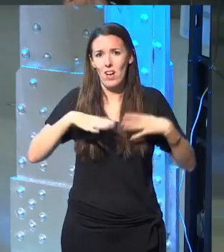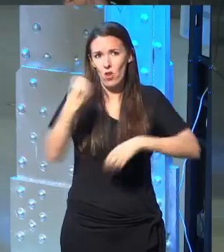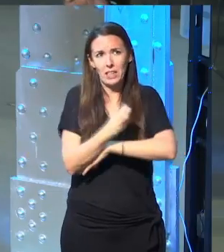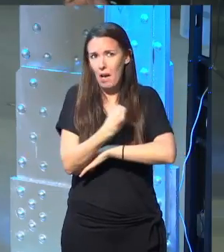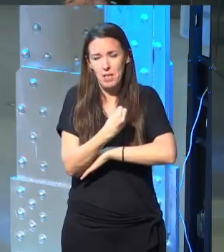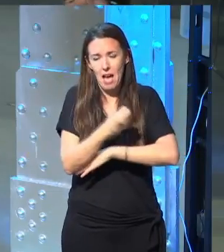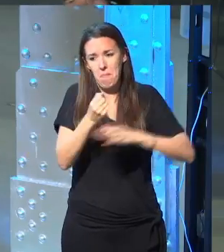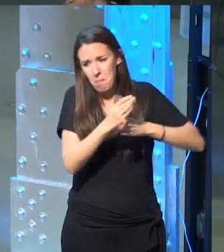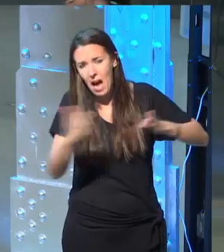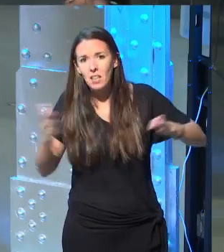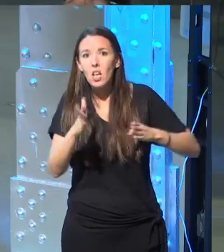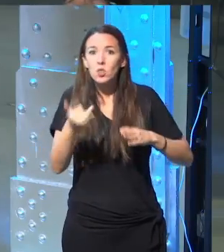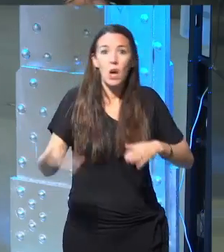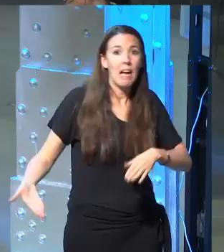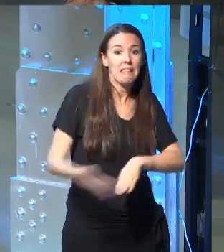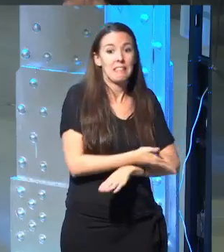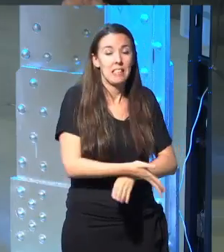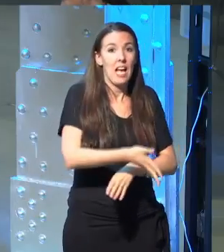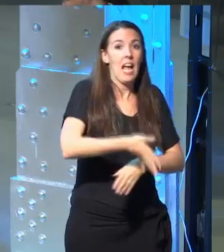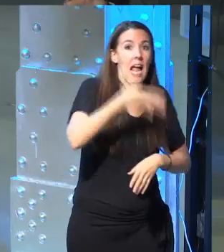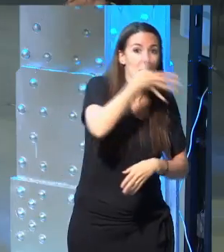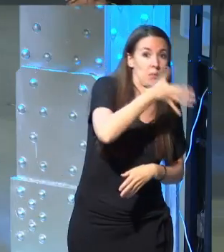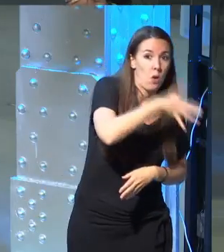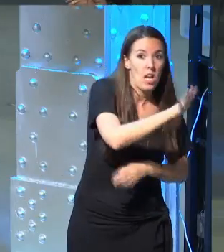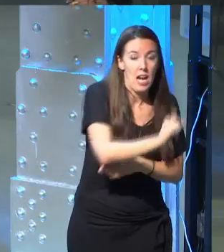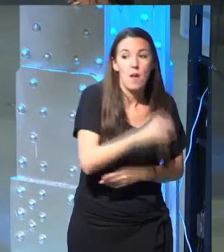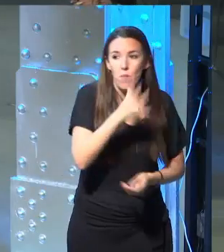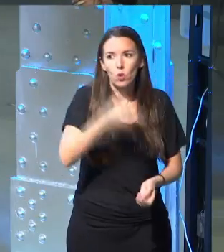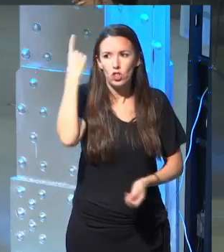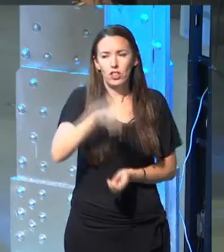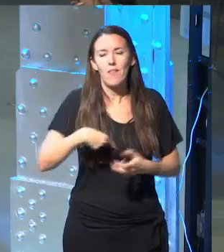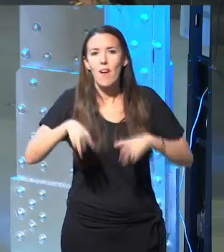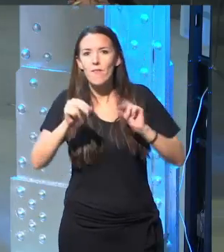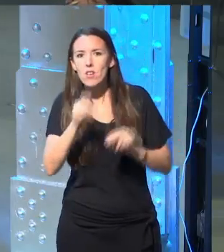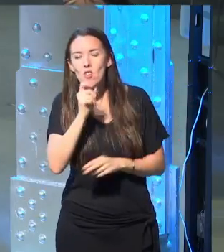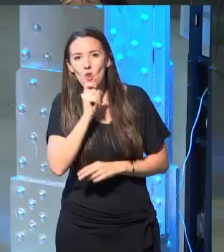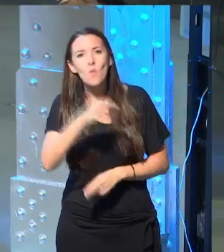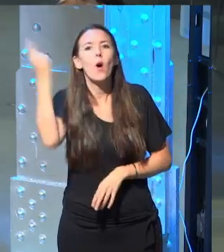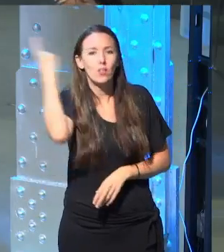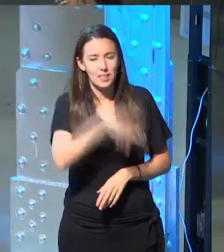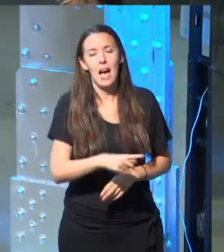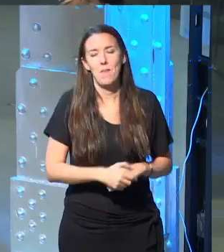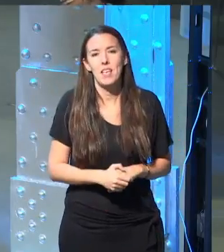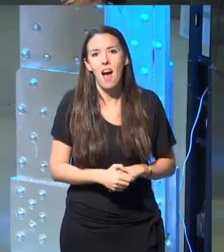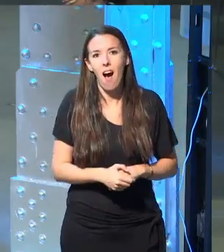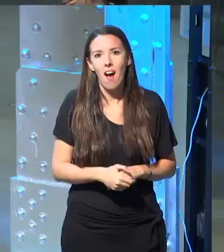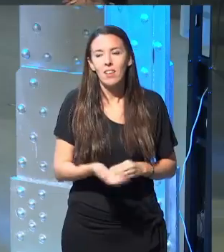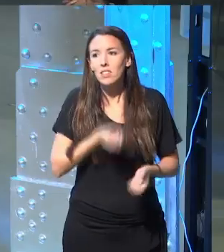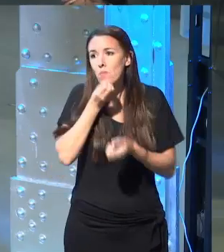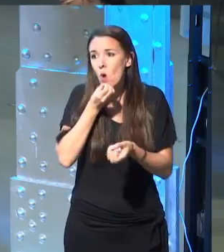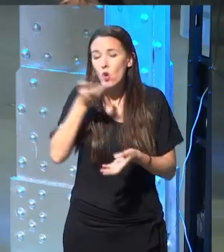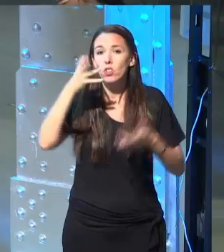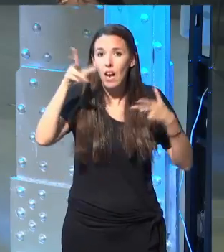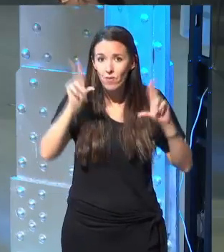Navidad. Yo tenía spoilers, porque le íbamos comentando. Sí, yo sabía el final de Legends of Emato y... Sí, le iba a contar al